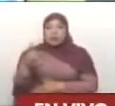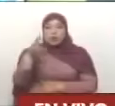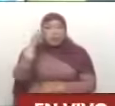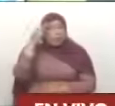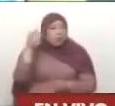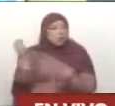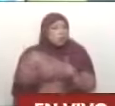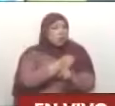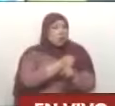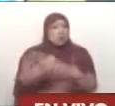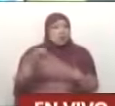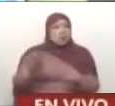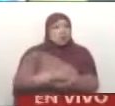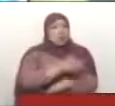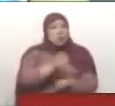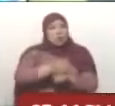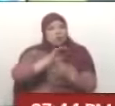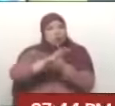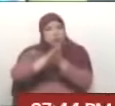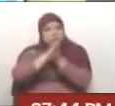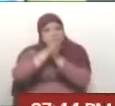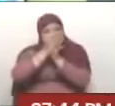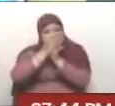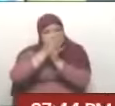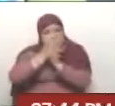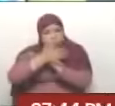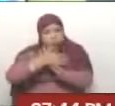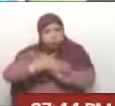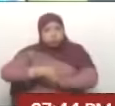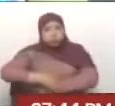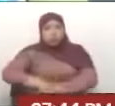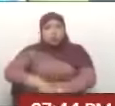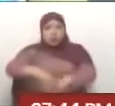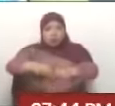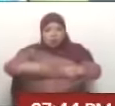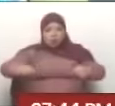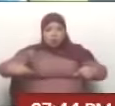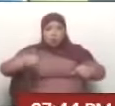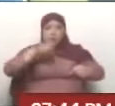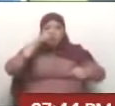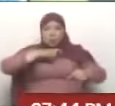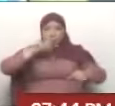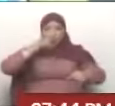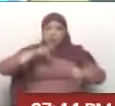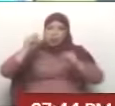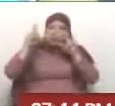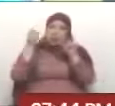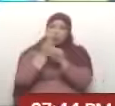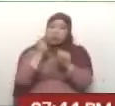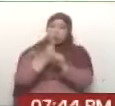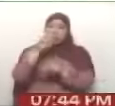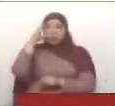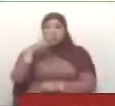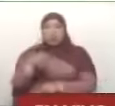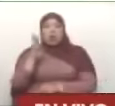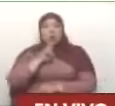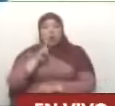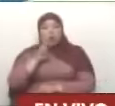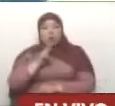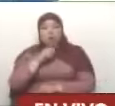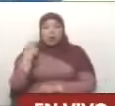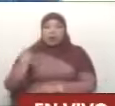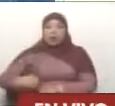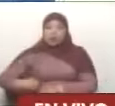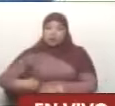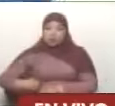humilló, lo exterminó. Los campos de exterminio que fueron descubiertos por el Ejército Rojo de la Unión